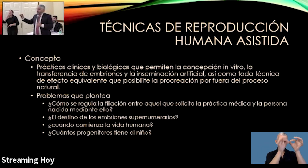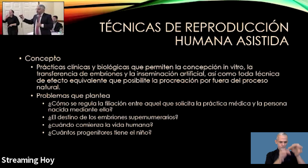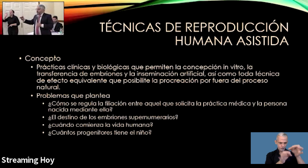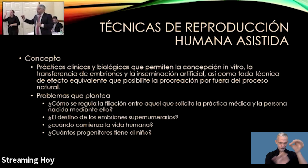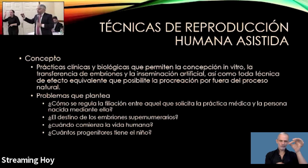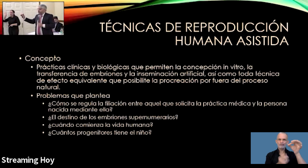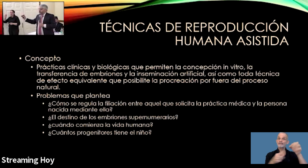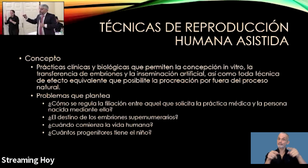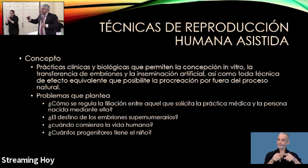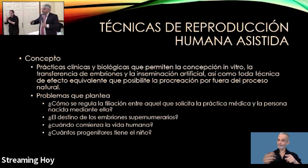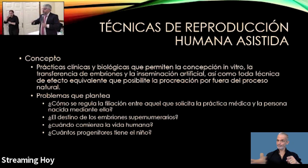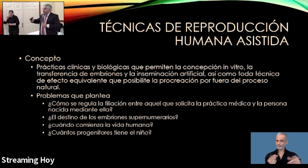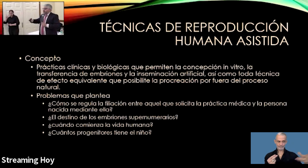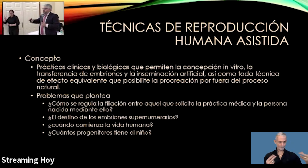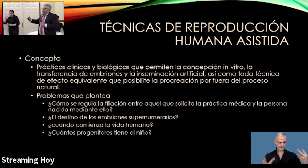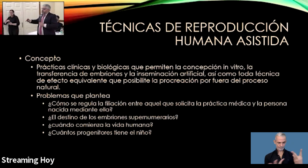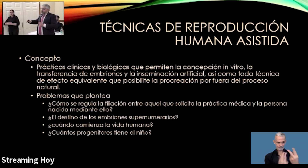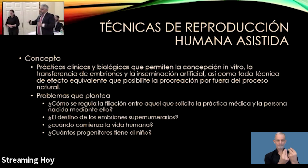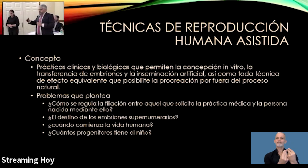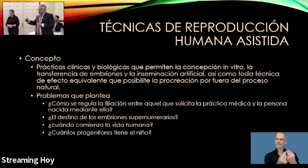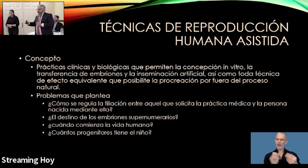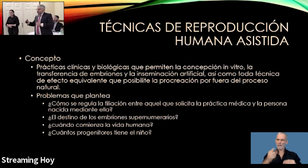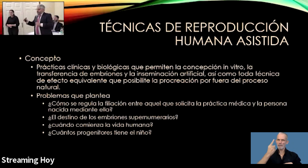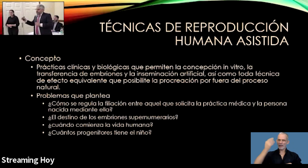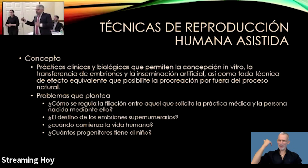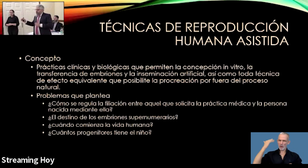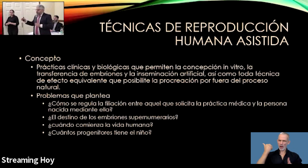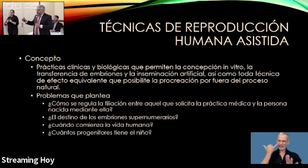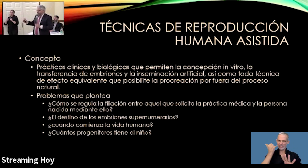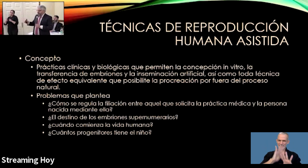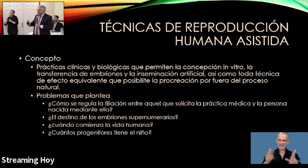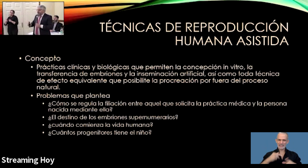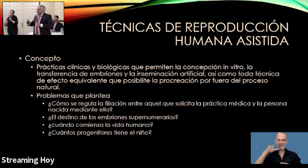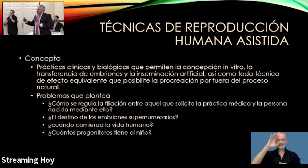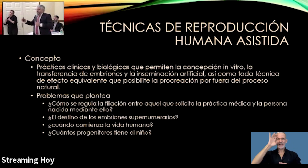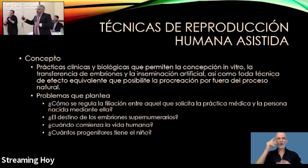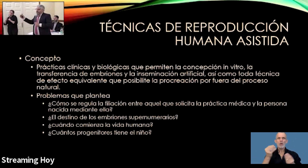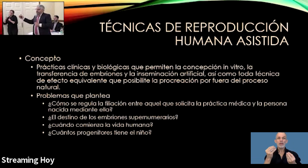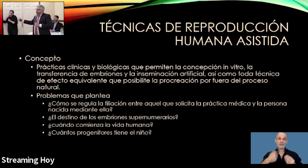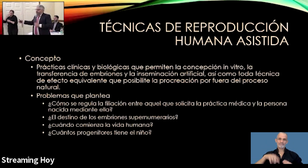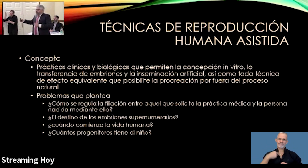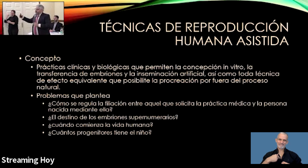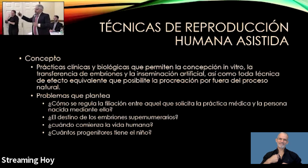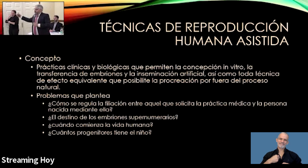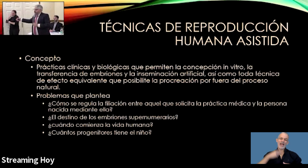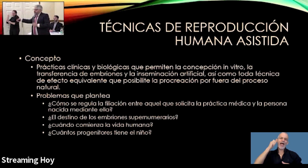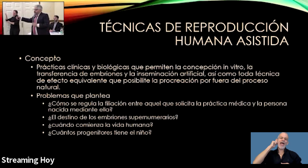Primer caso, recuerdan ustedes, de los que tenemos algunos años más, del bebé de probeta